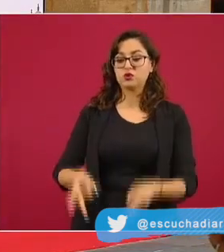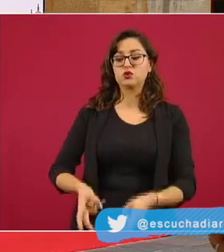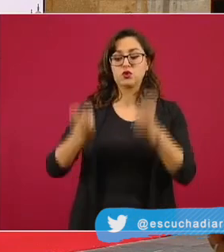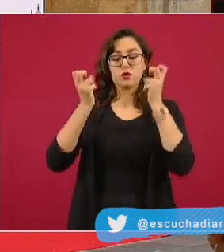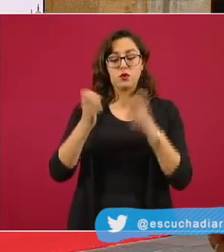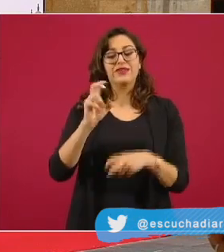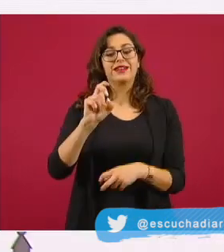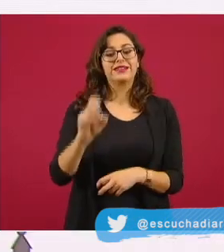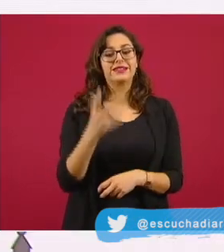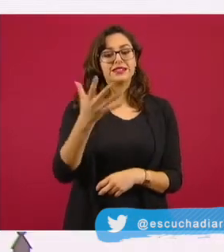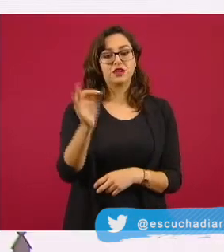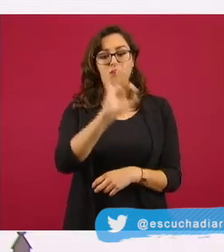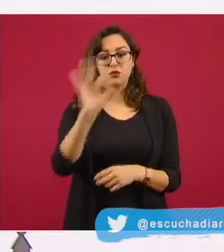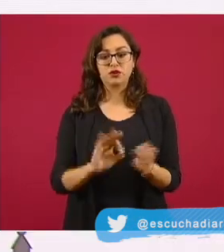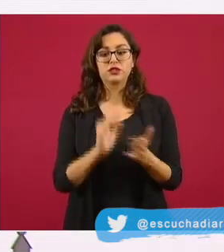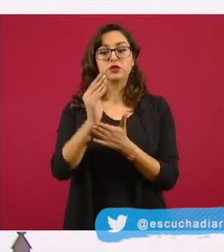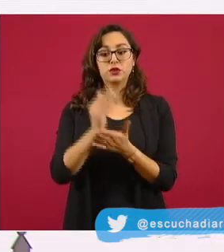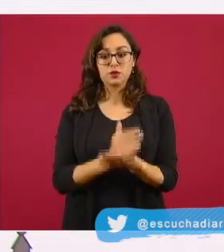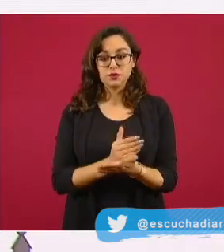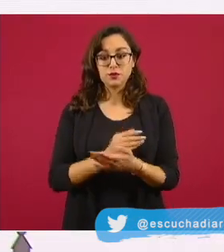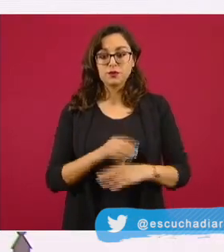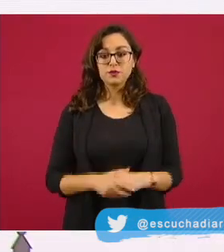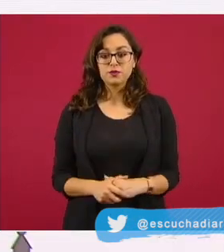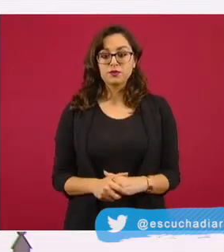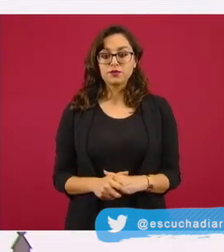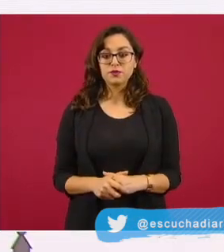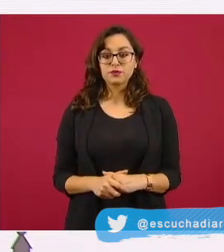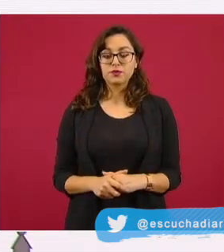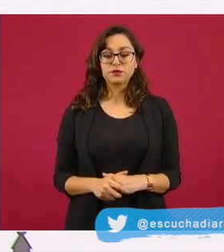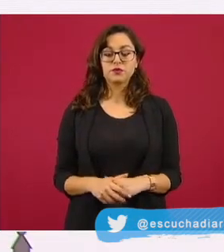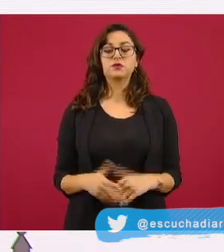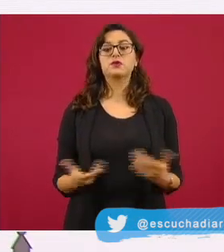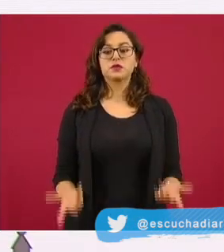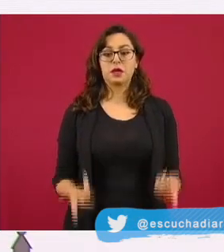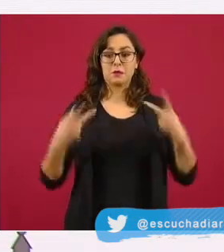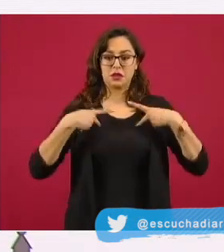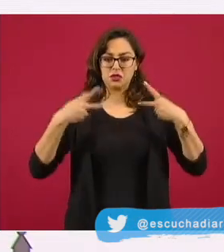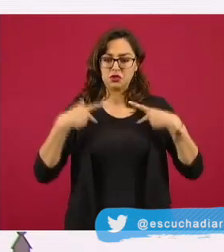35% menos, el robo a transportistas